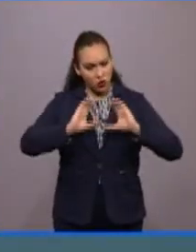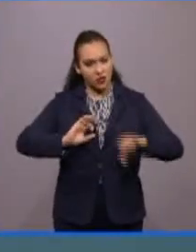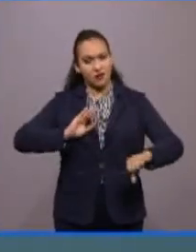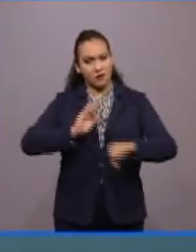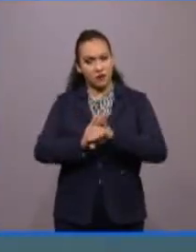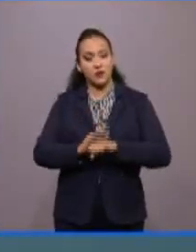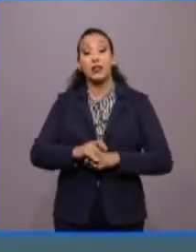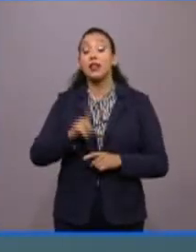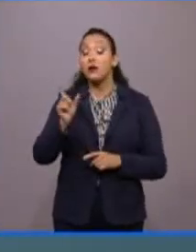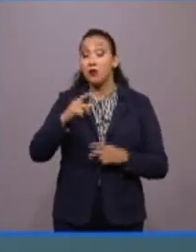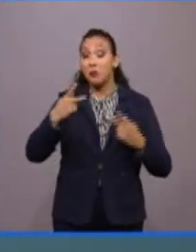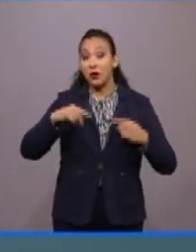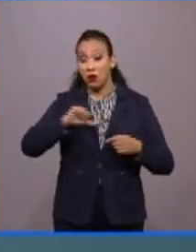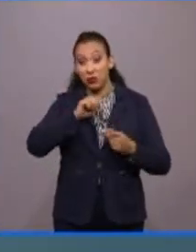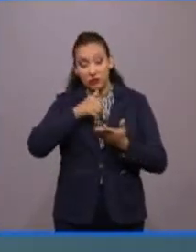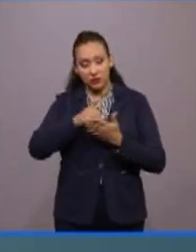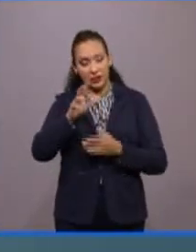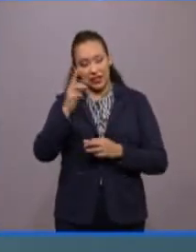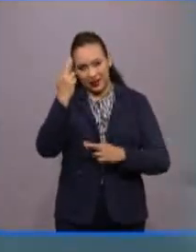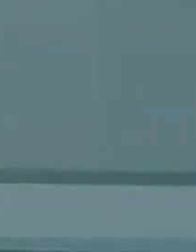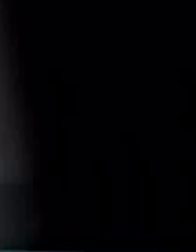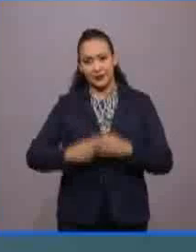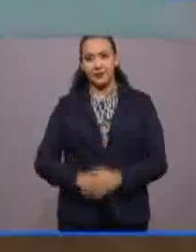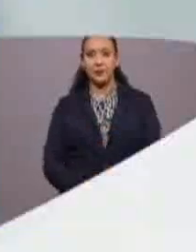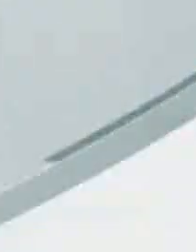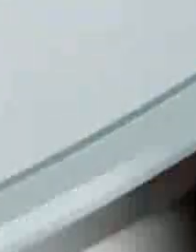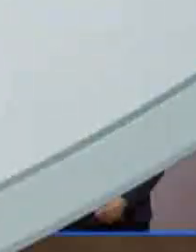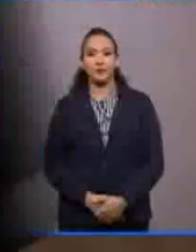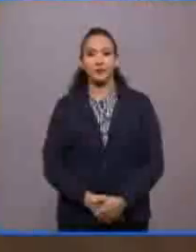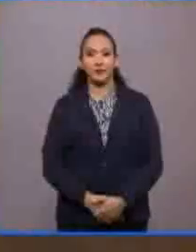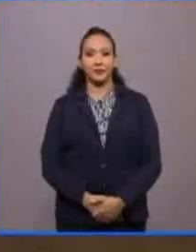expulsión de cualquier persona.